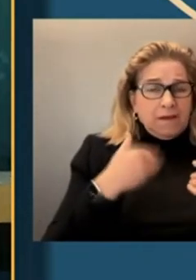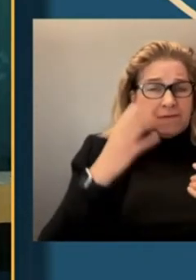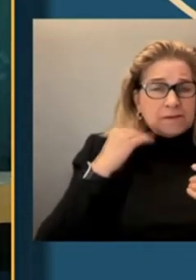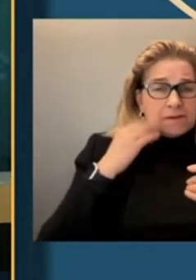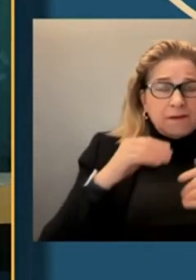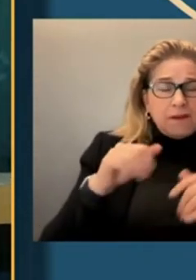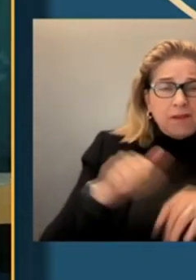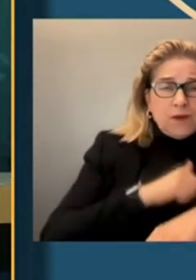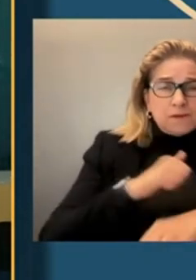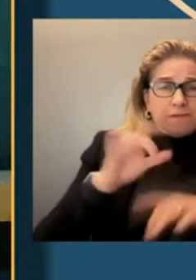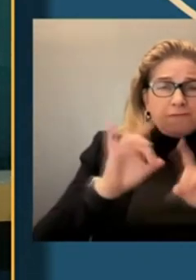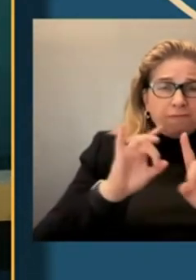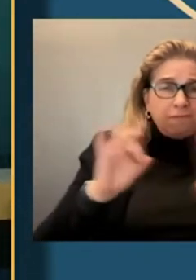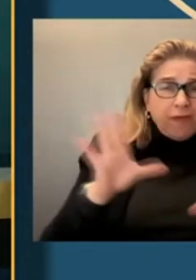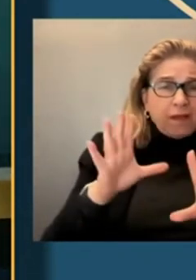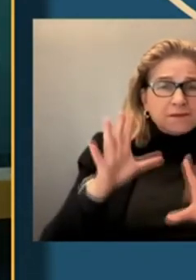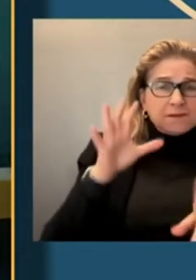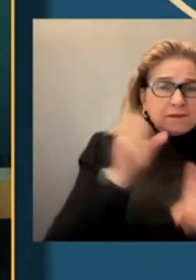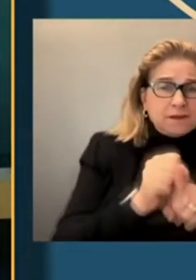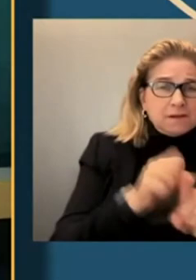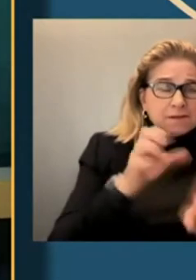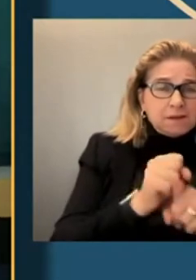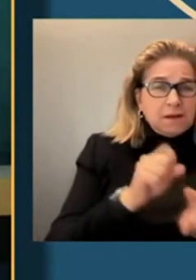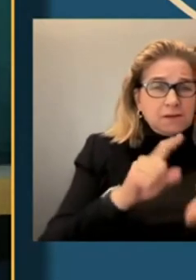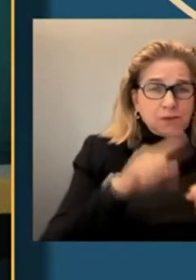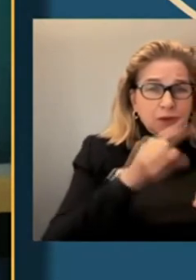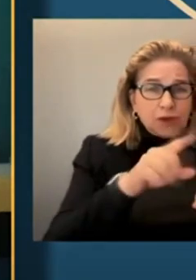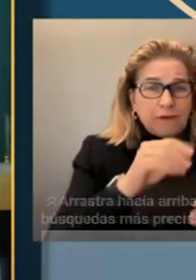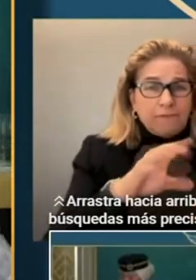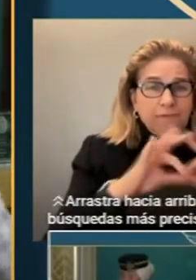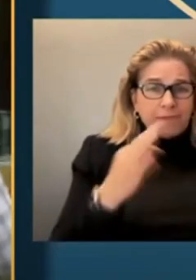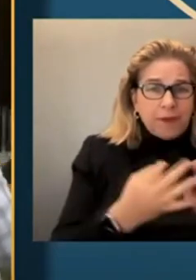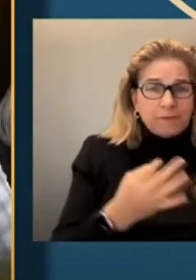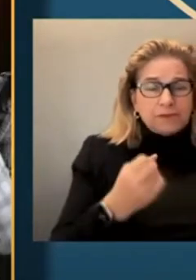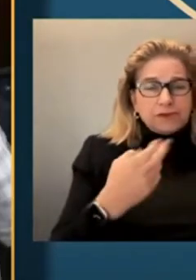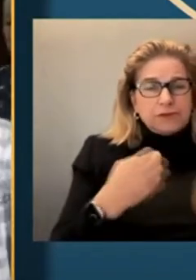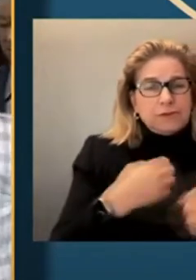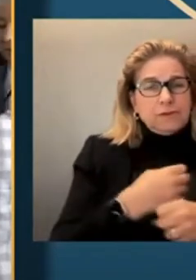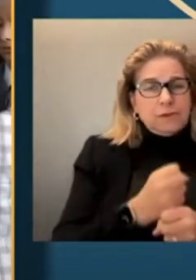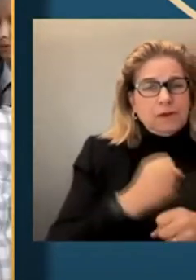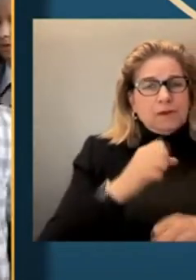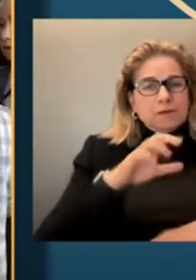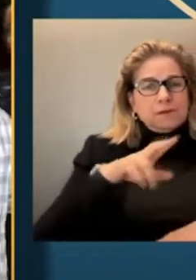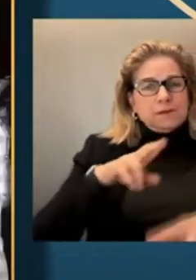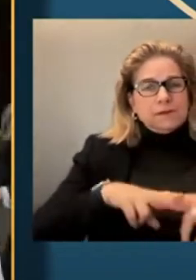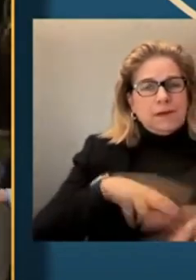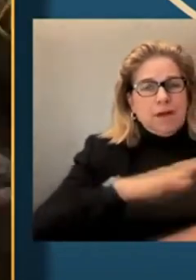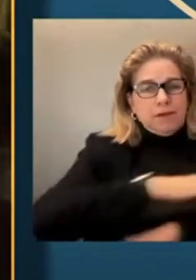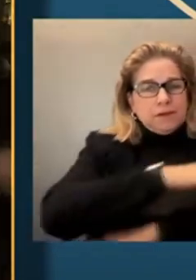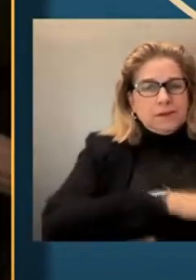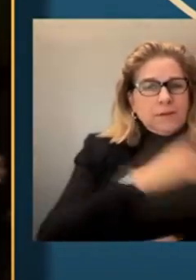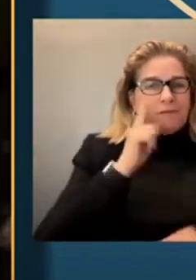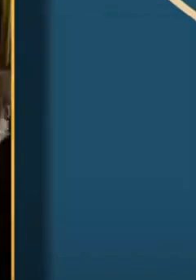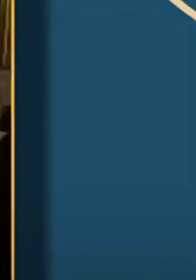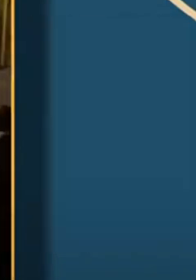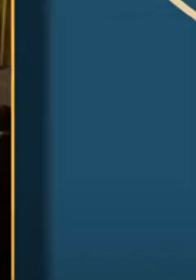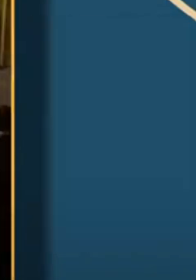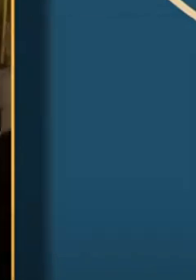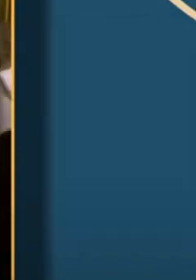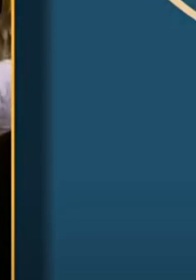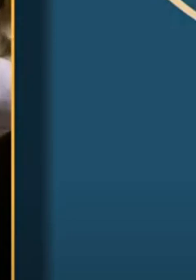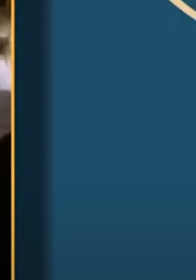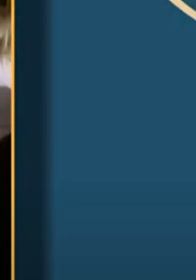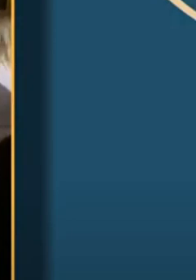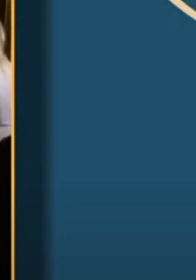después de la ceremonia Doris Ríos participarán un intercambio dos semanas del programa de Liderazgo para visitantes internacionales